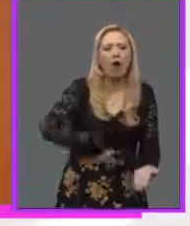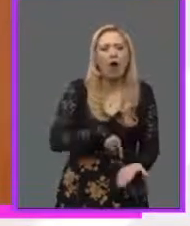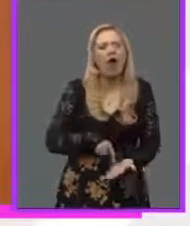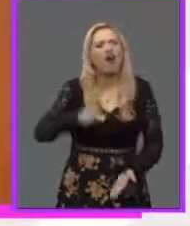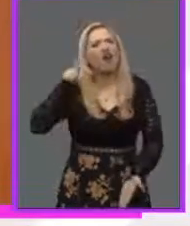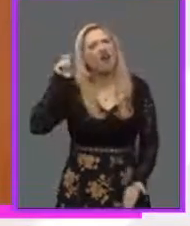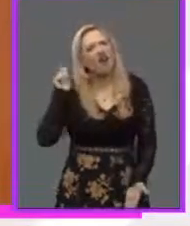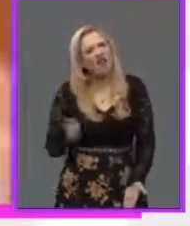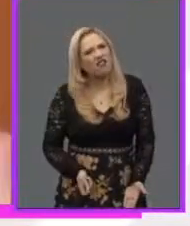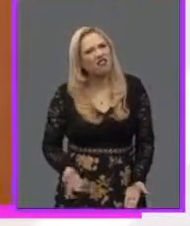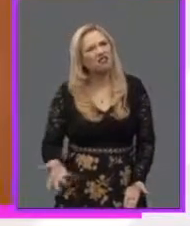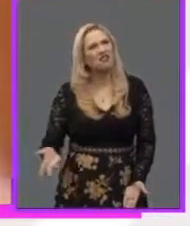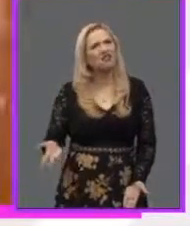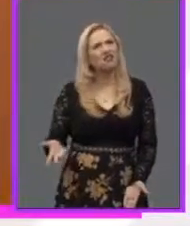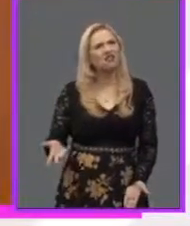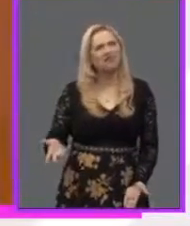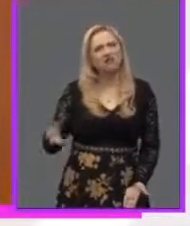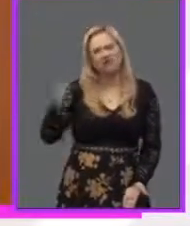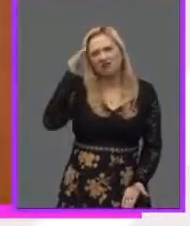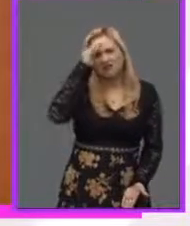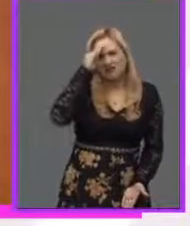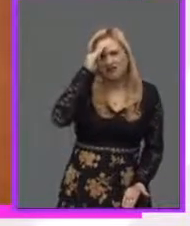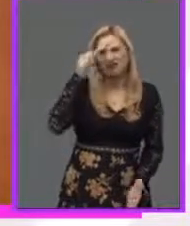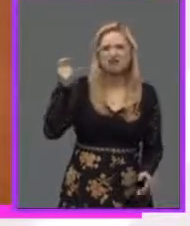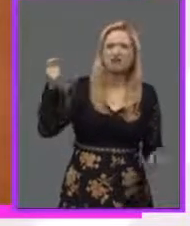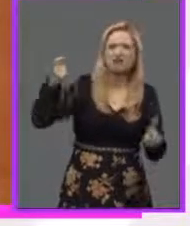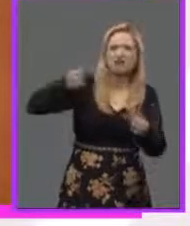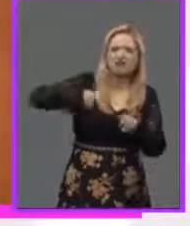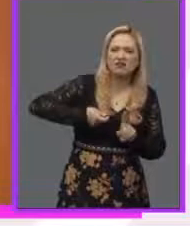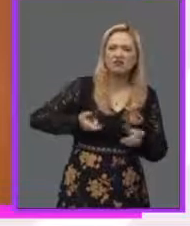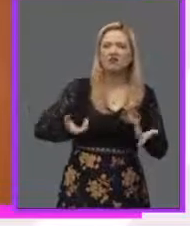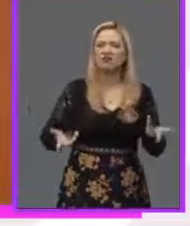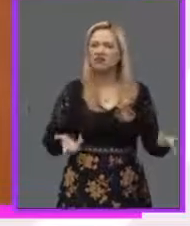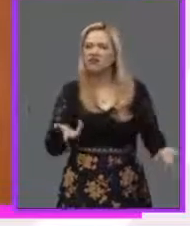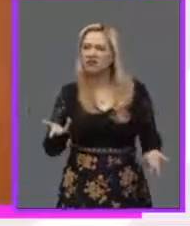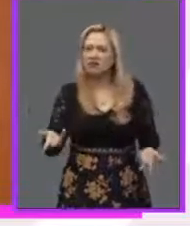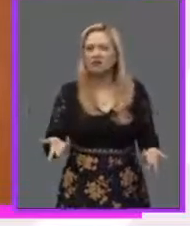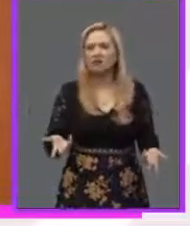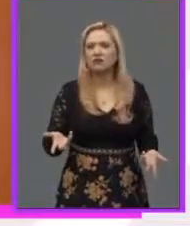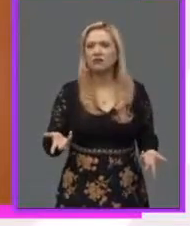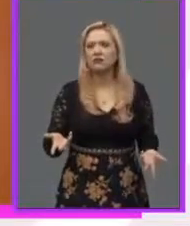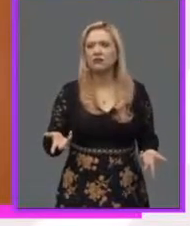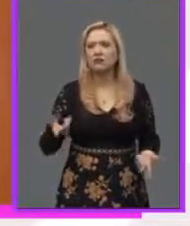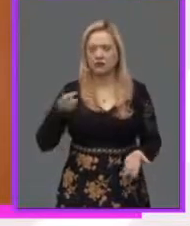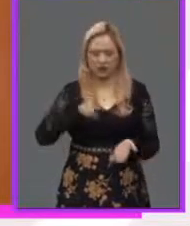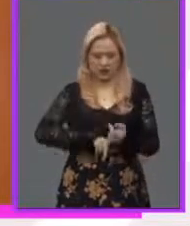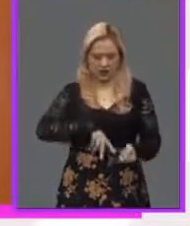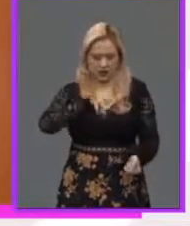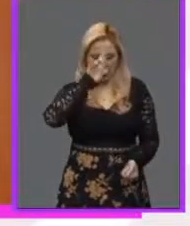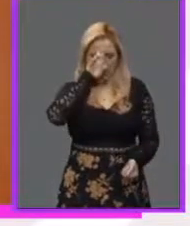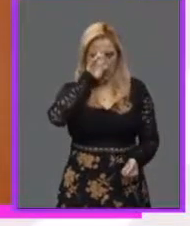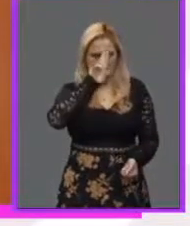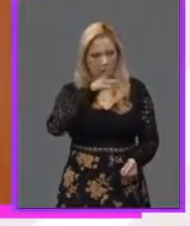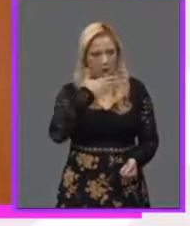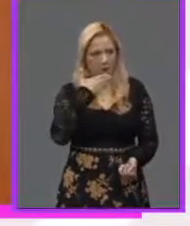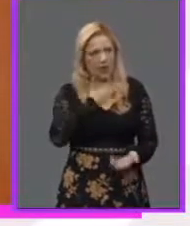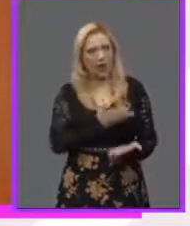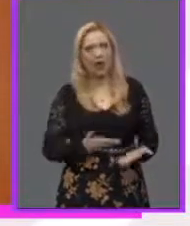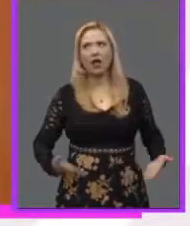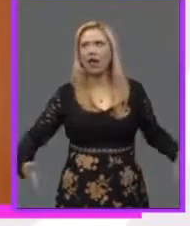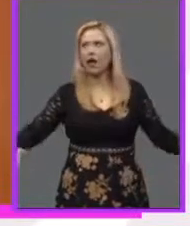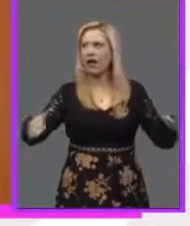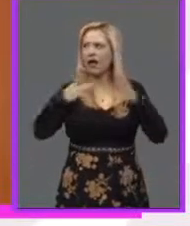qué consiste esta perspectiva objetiva, pretendidamente objetiva, de la dignidad de una vivienda y cómo